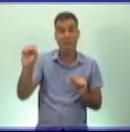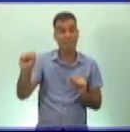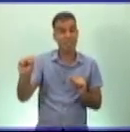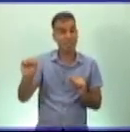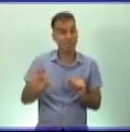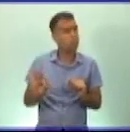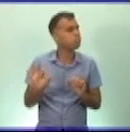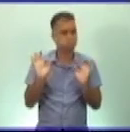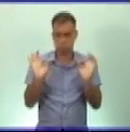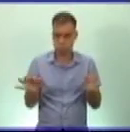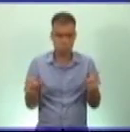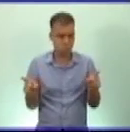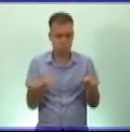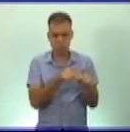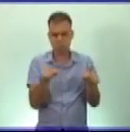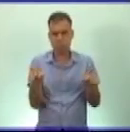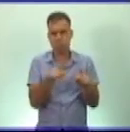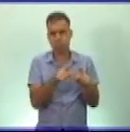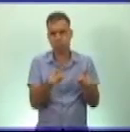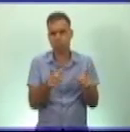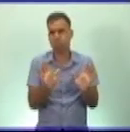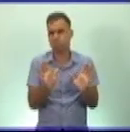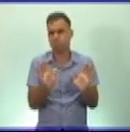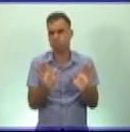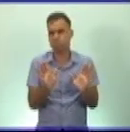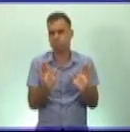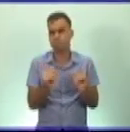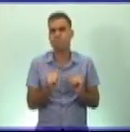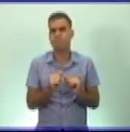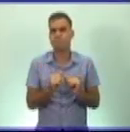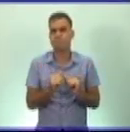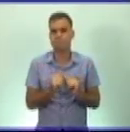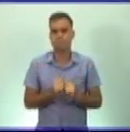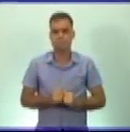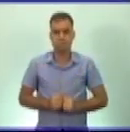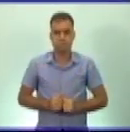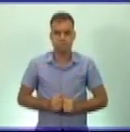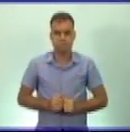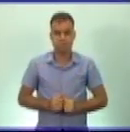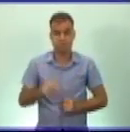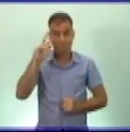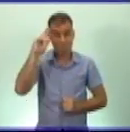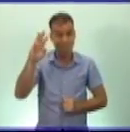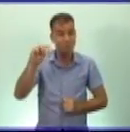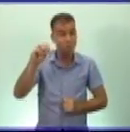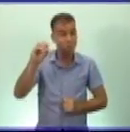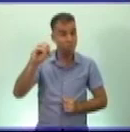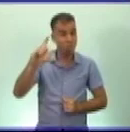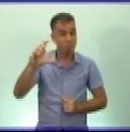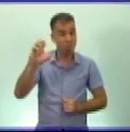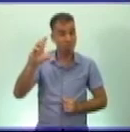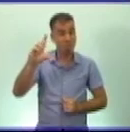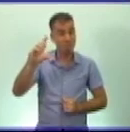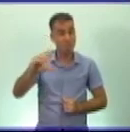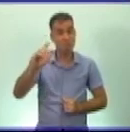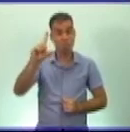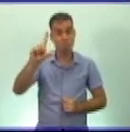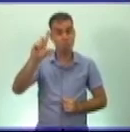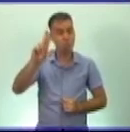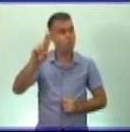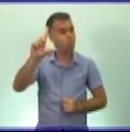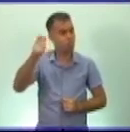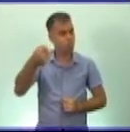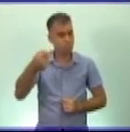reales, es una pérdida aparente porque son sustancias moleculares. Son moléculas y recuerden que las moléculas están formadas por átomos, ¿verdad?